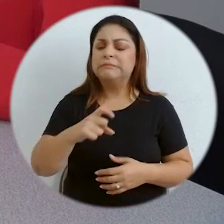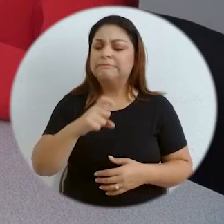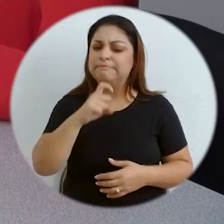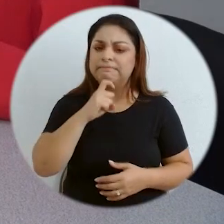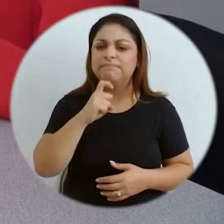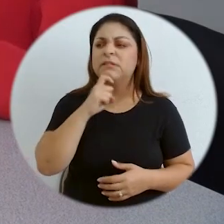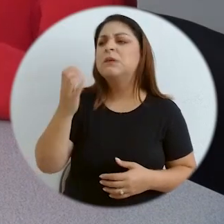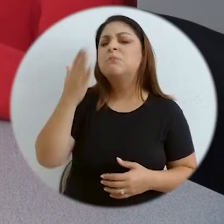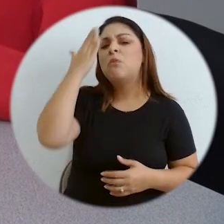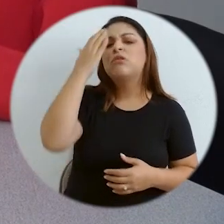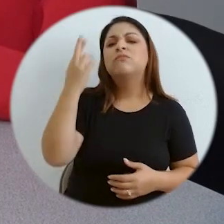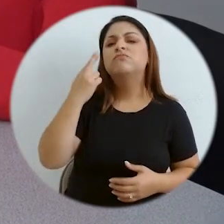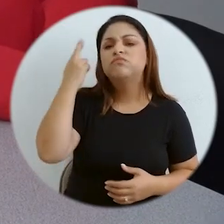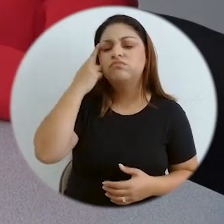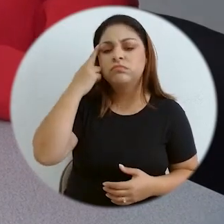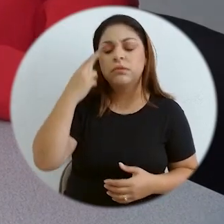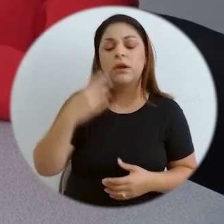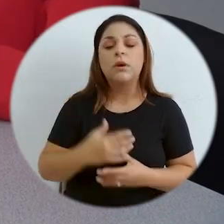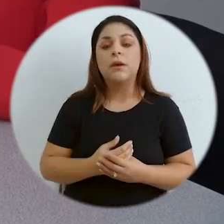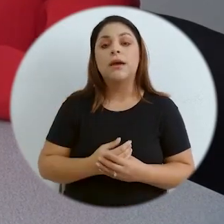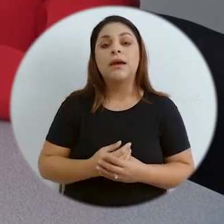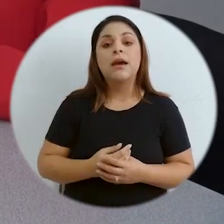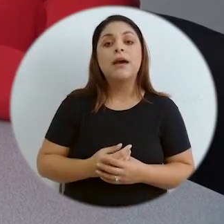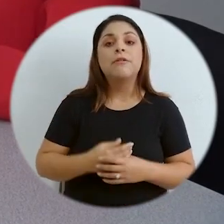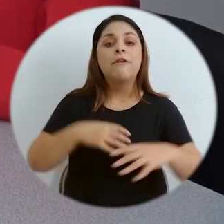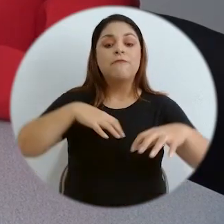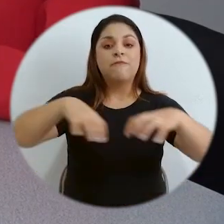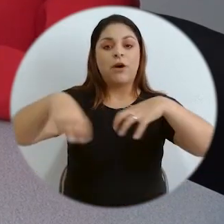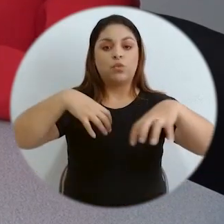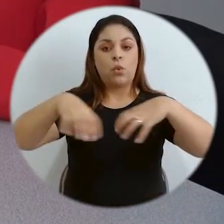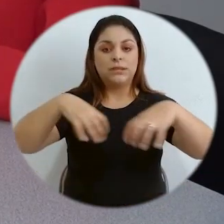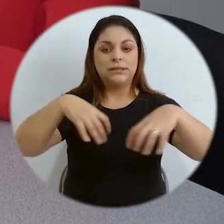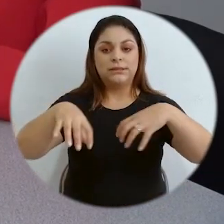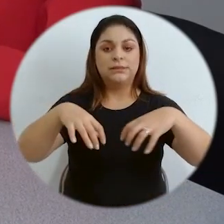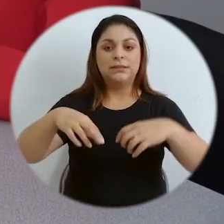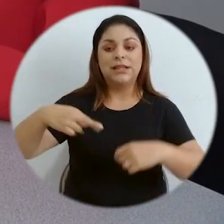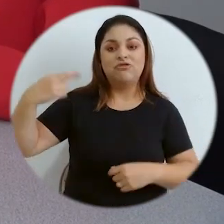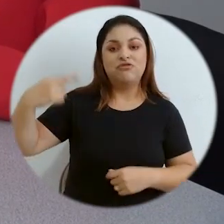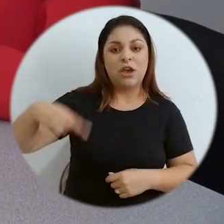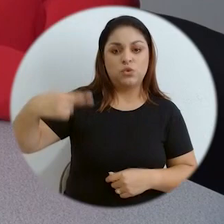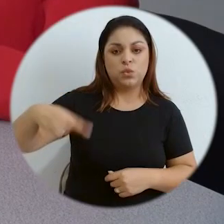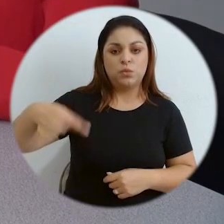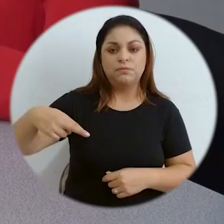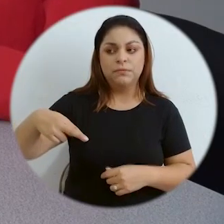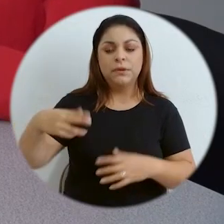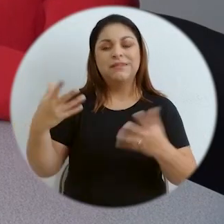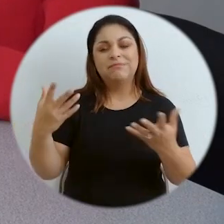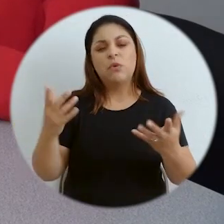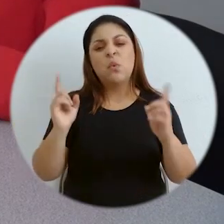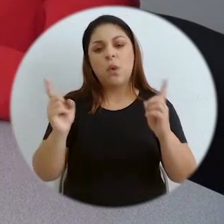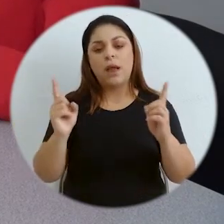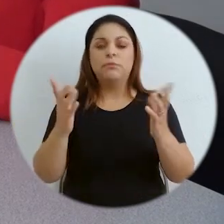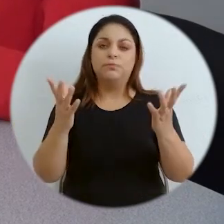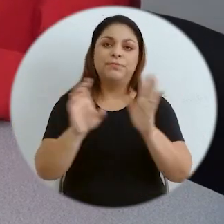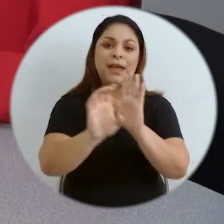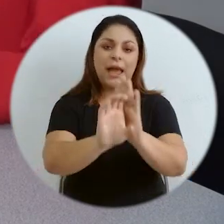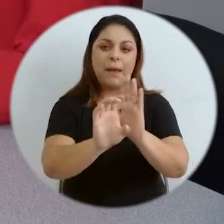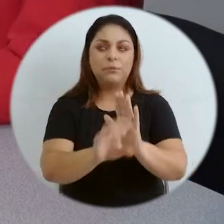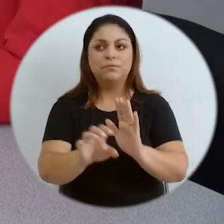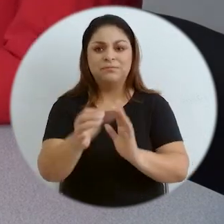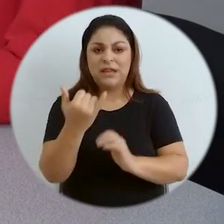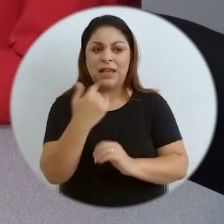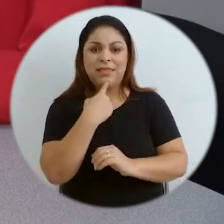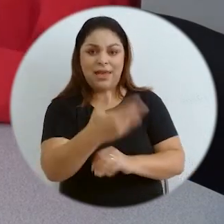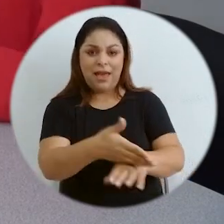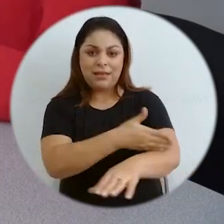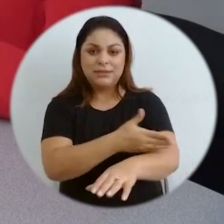qué, verdad? ¿Cuál es la razón? Bueno, los factores de riesgo, ¿verdad?, como ya los mencionamos un poco, digamos